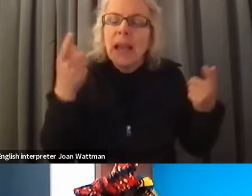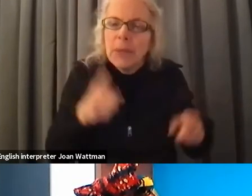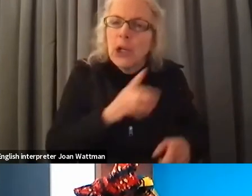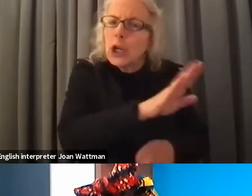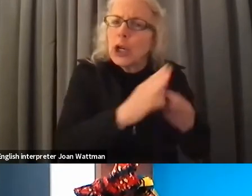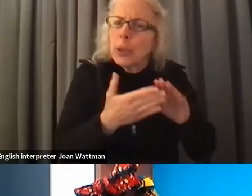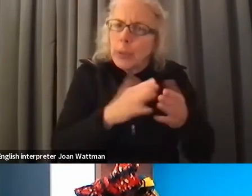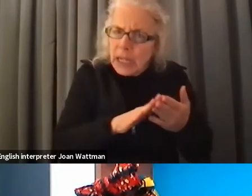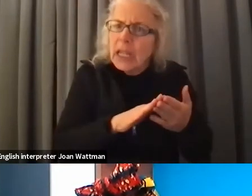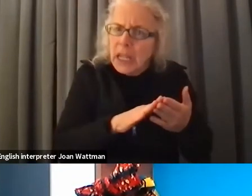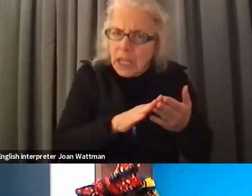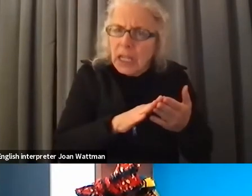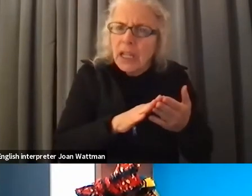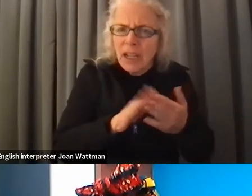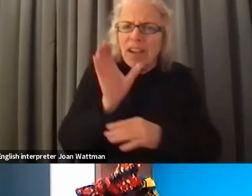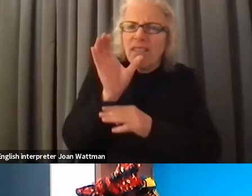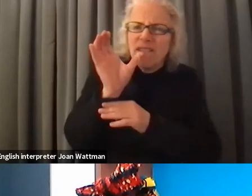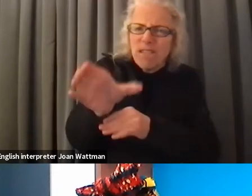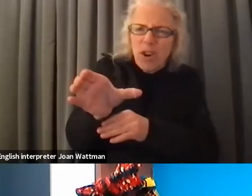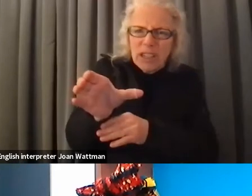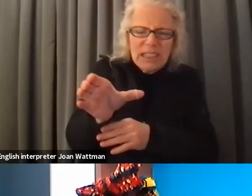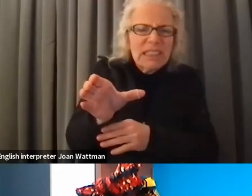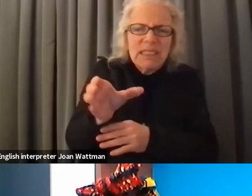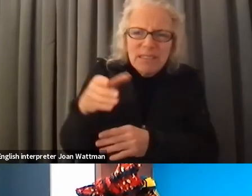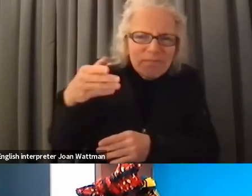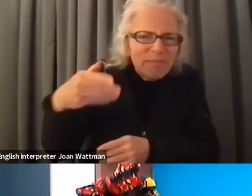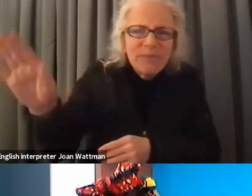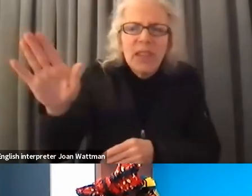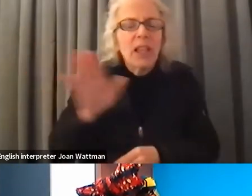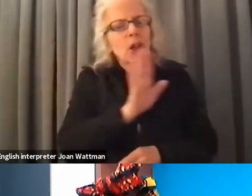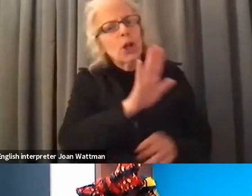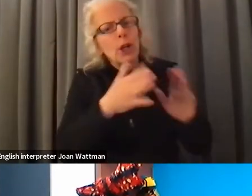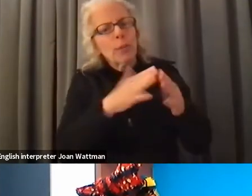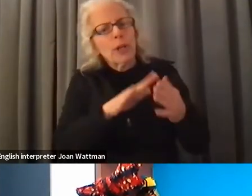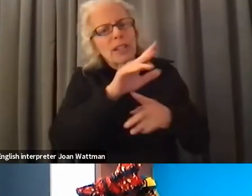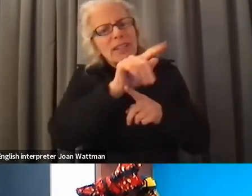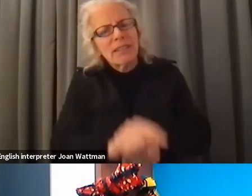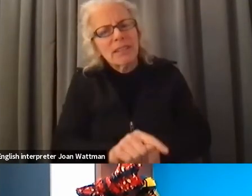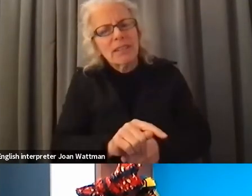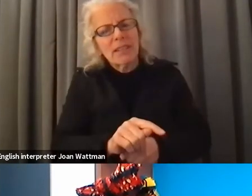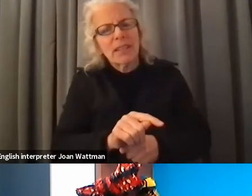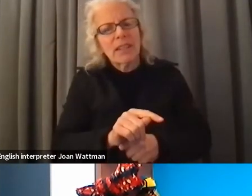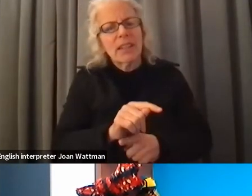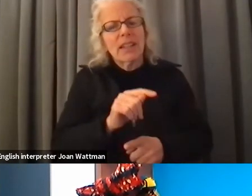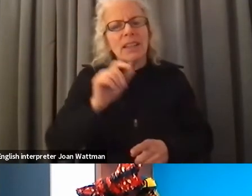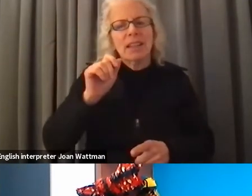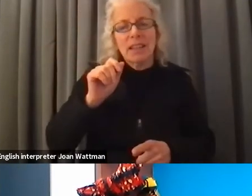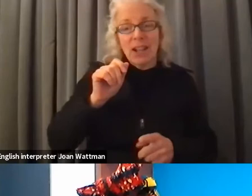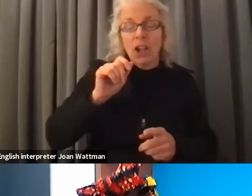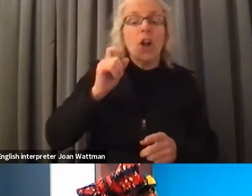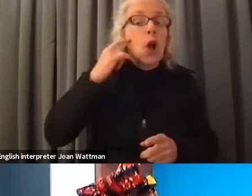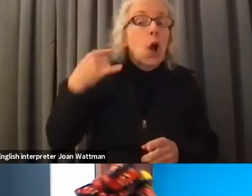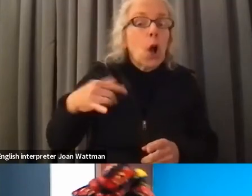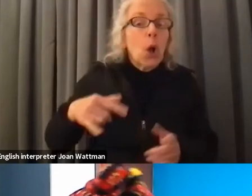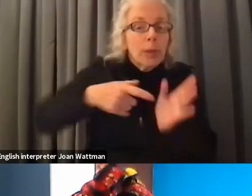orden de desalojo. El gobierno había concedido a personas que no pertenecían a la comunidad una licencia para llevar a